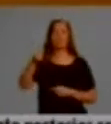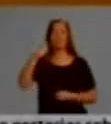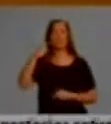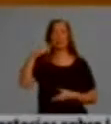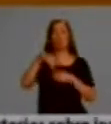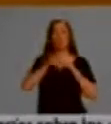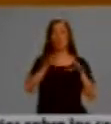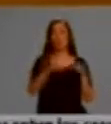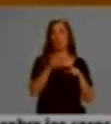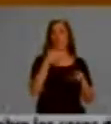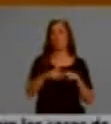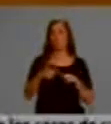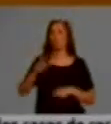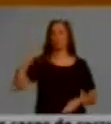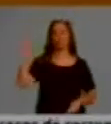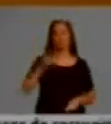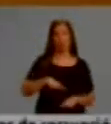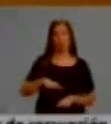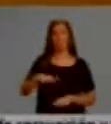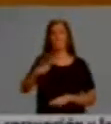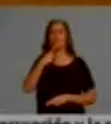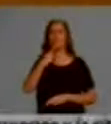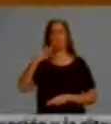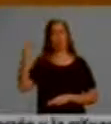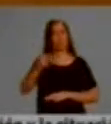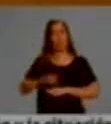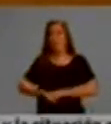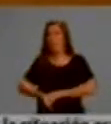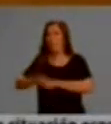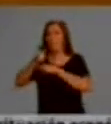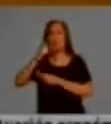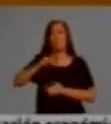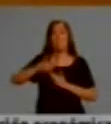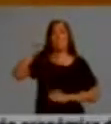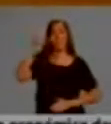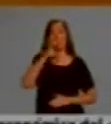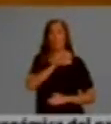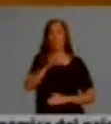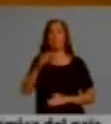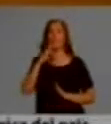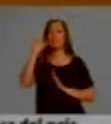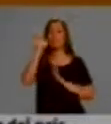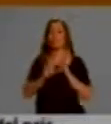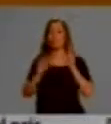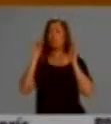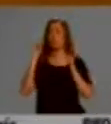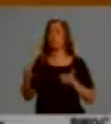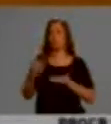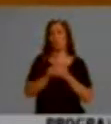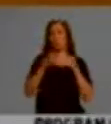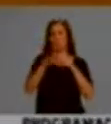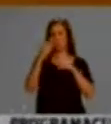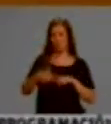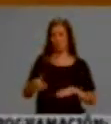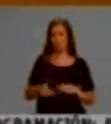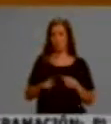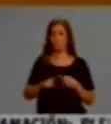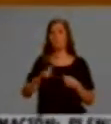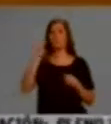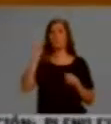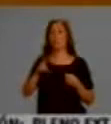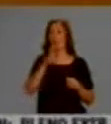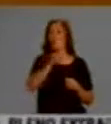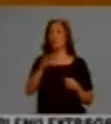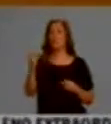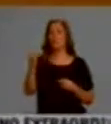de los partidos políticos que contendrá el procedimiento obligatorio de aprobación de cuentas en los estatutos de todos los partidos, cuentas